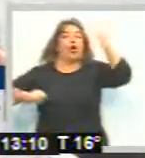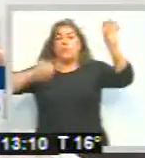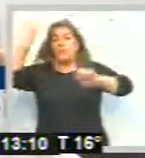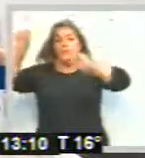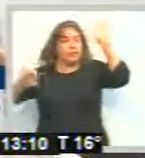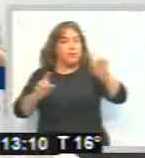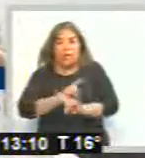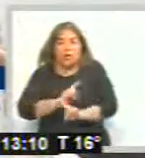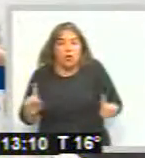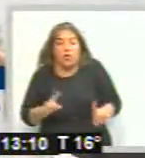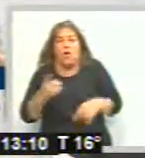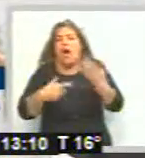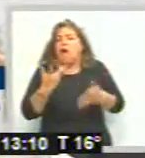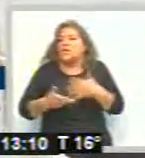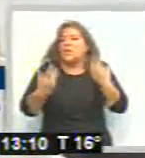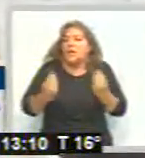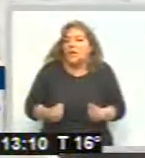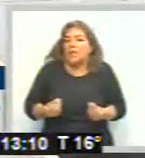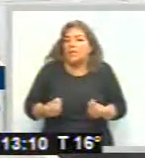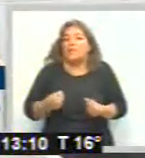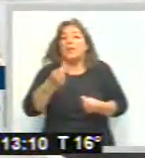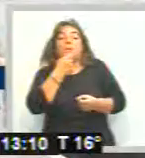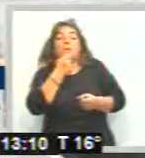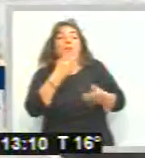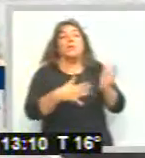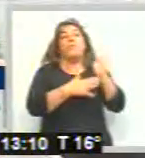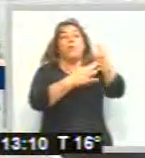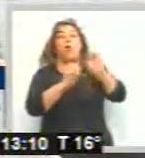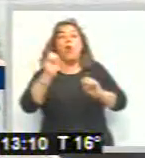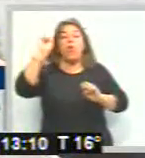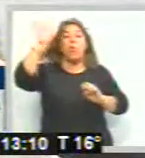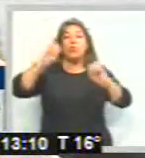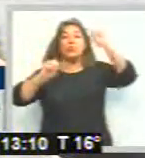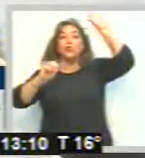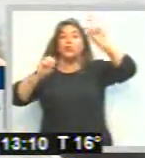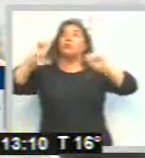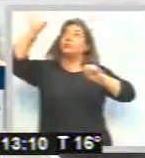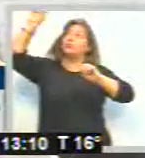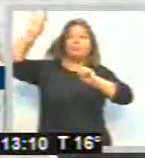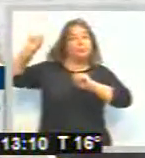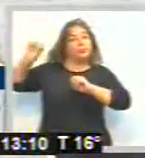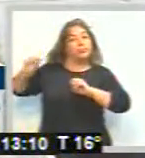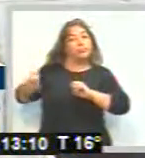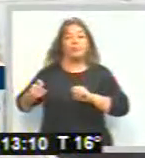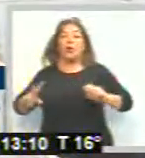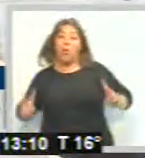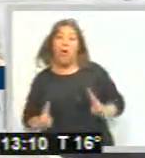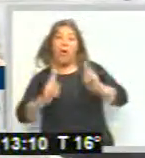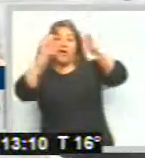ellos hacen es hacer muestras de luces, o sea, en los parques o en los edificios donde uno